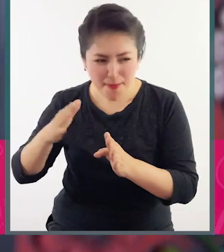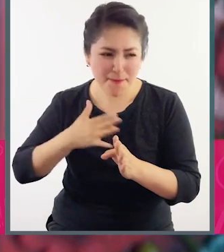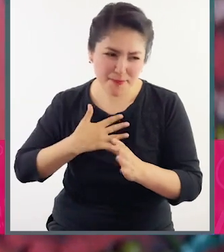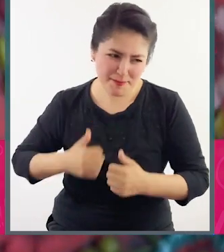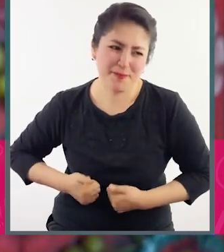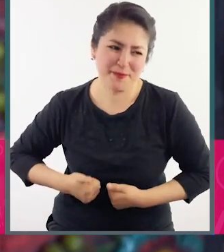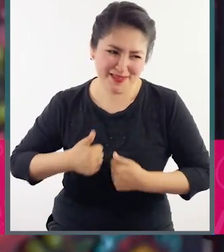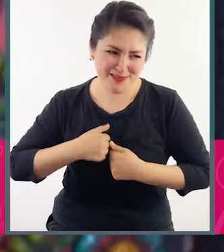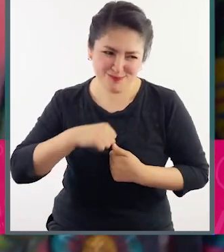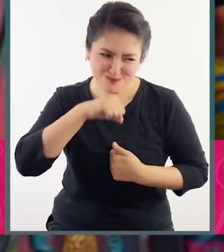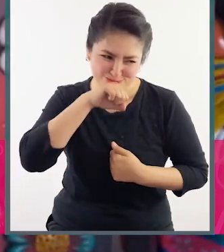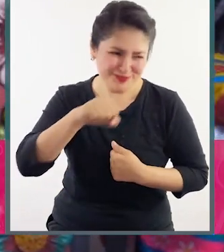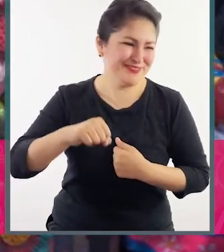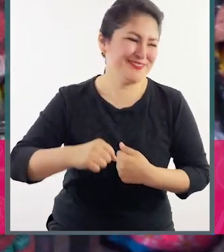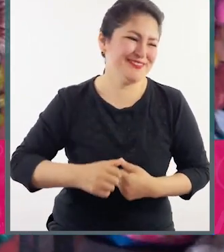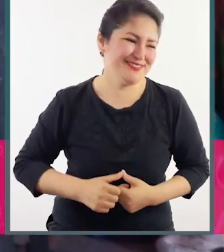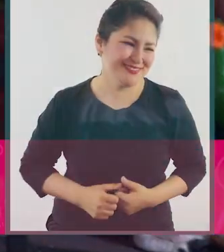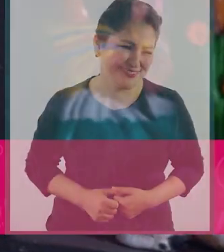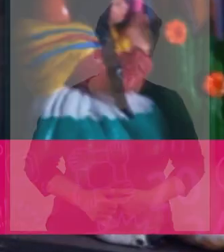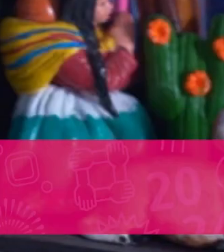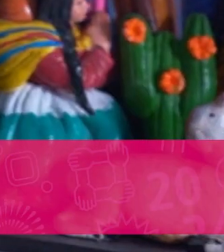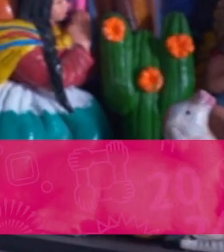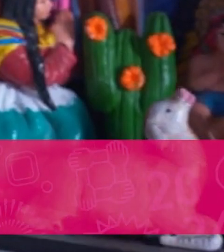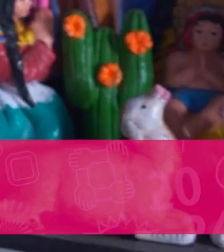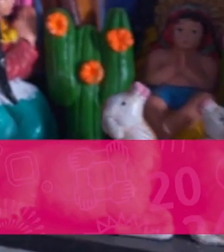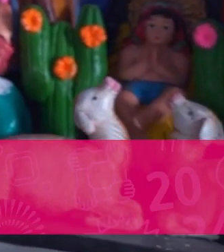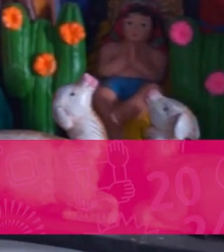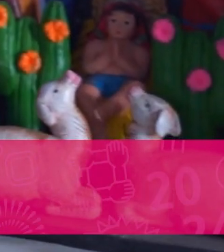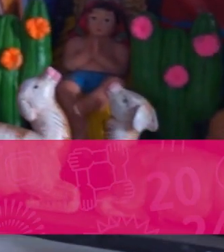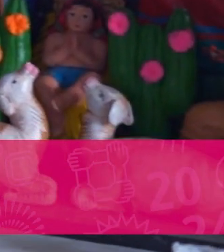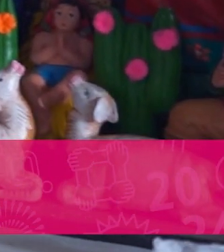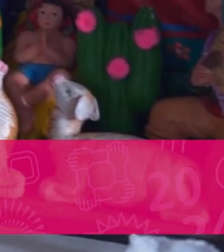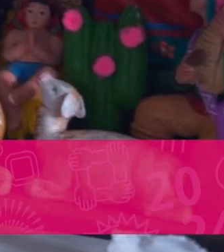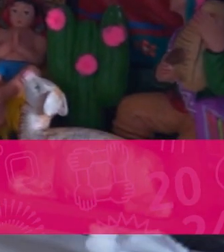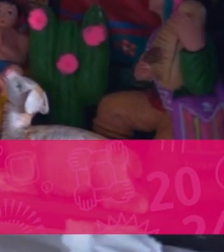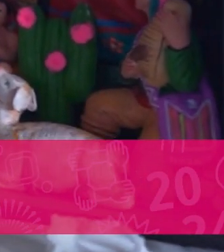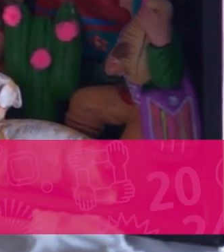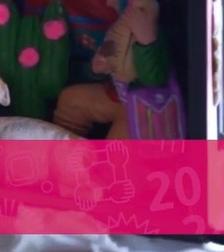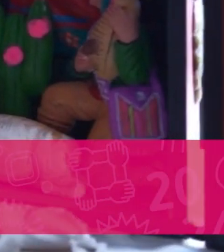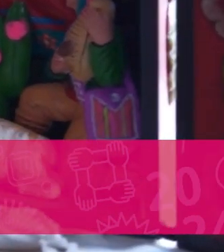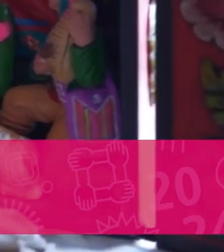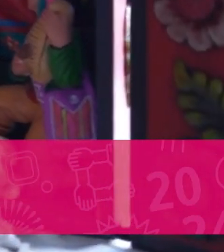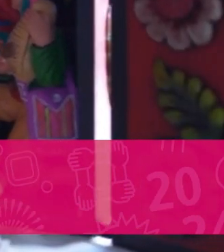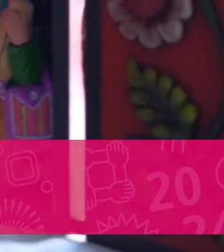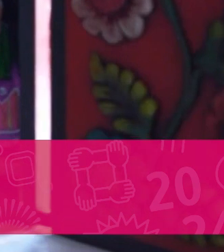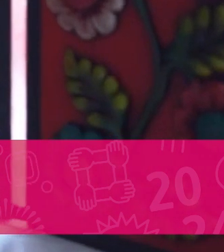mi vida.